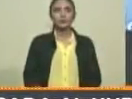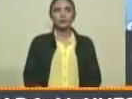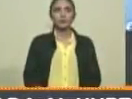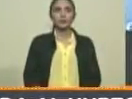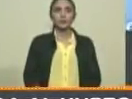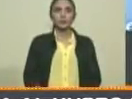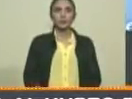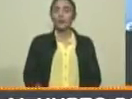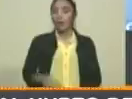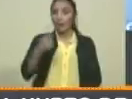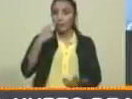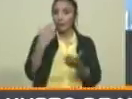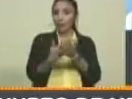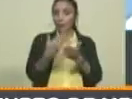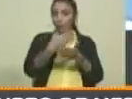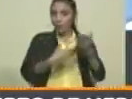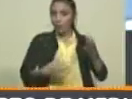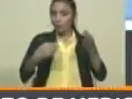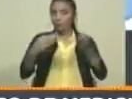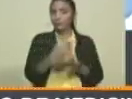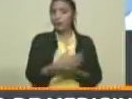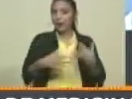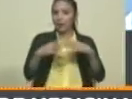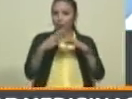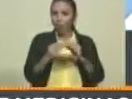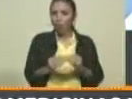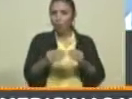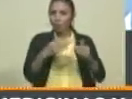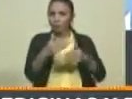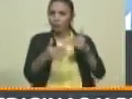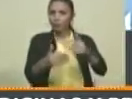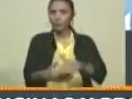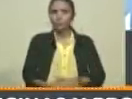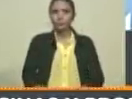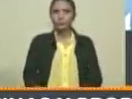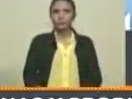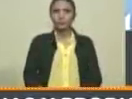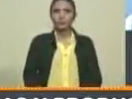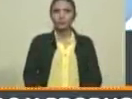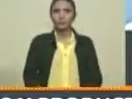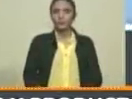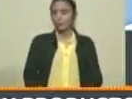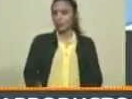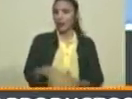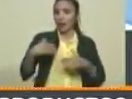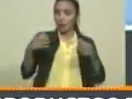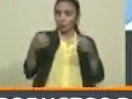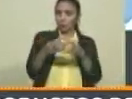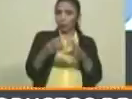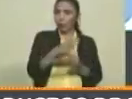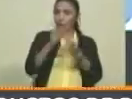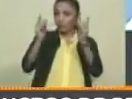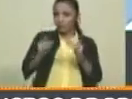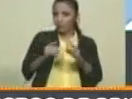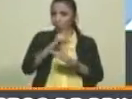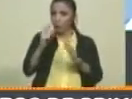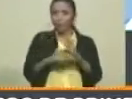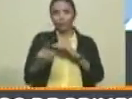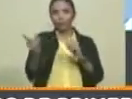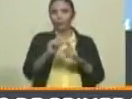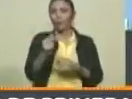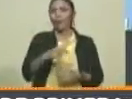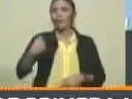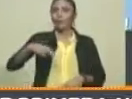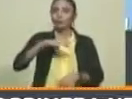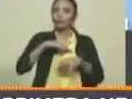que ustedes vean lo que hemos derrotado. No solo que no hubo unanimidad, sino que los derrotamos.